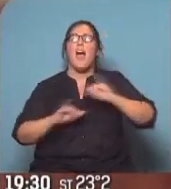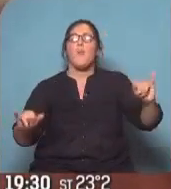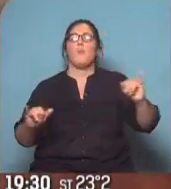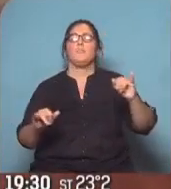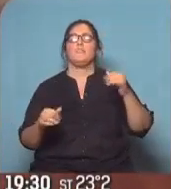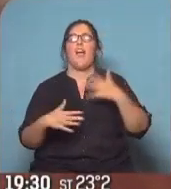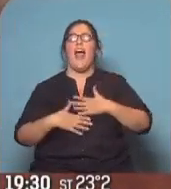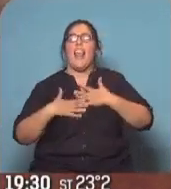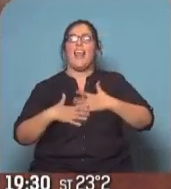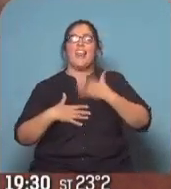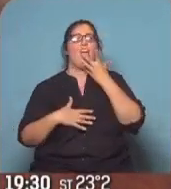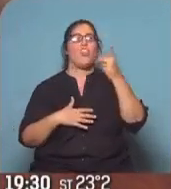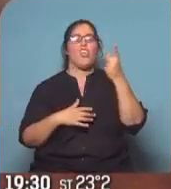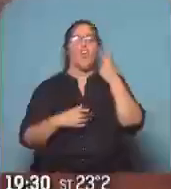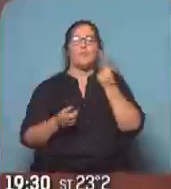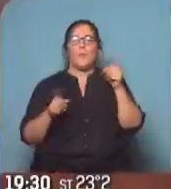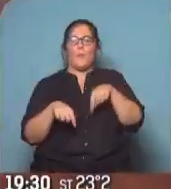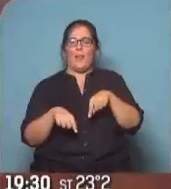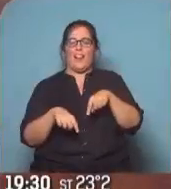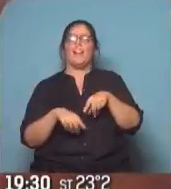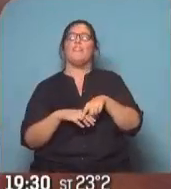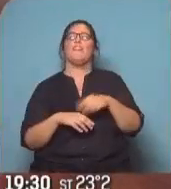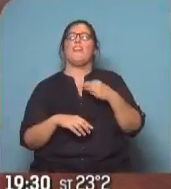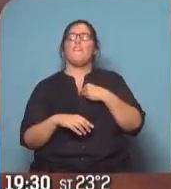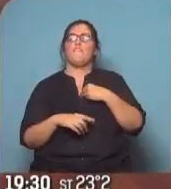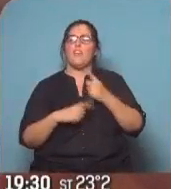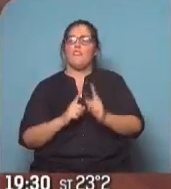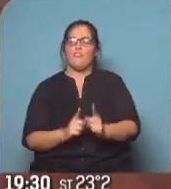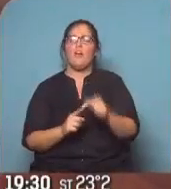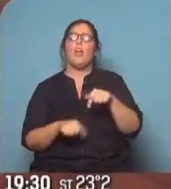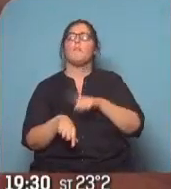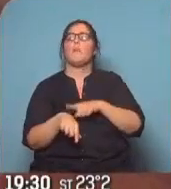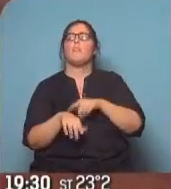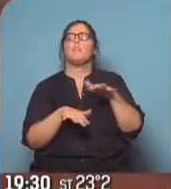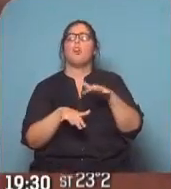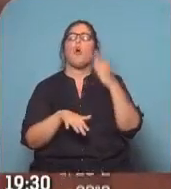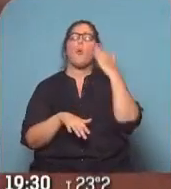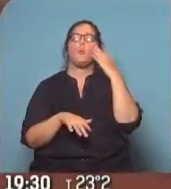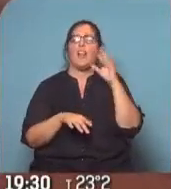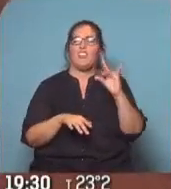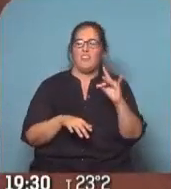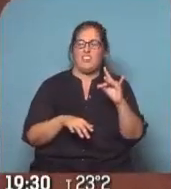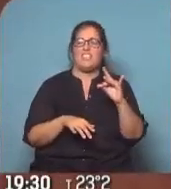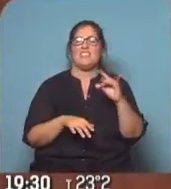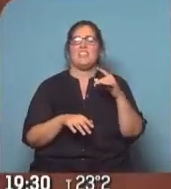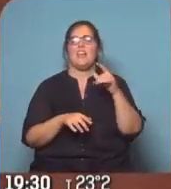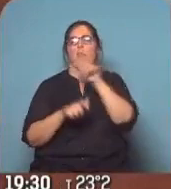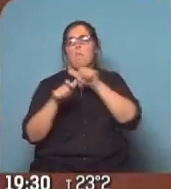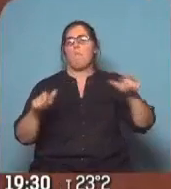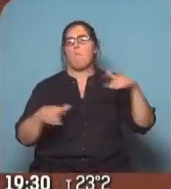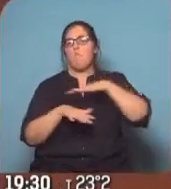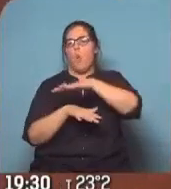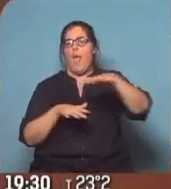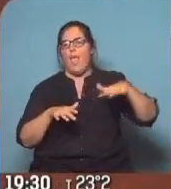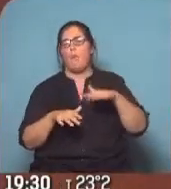diosito que da sentido a nuestra fe estamos tiempos culturales difíciles situaciones difíciles nuestro pueblo pasando por